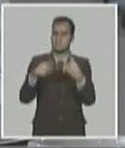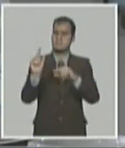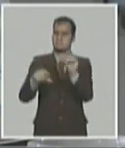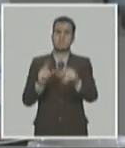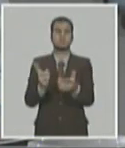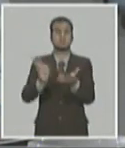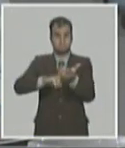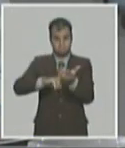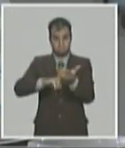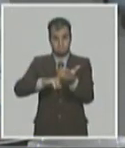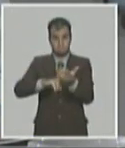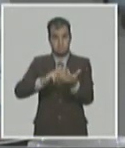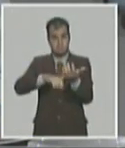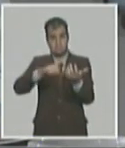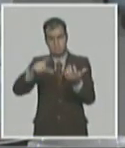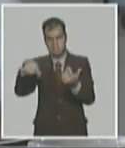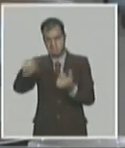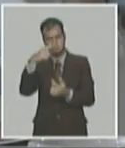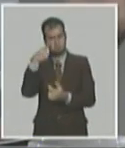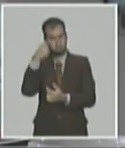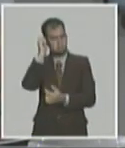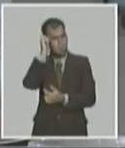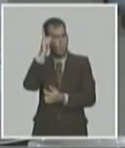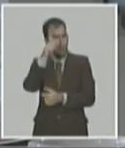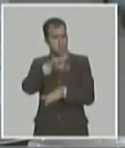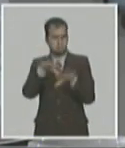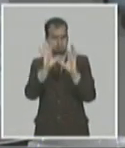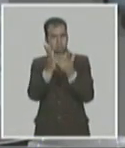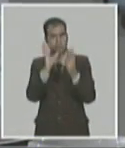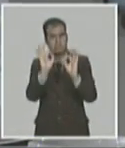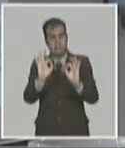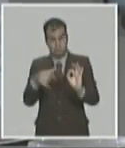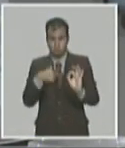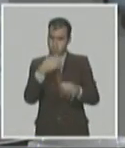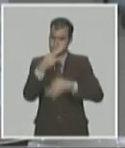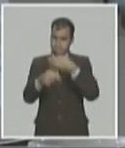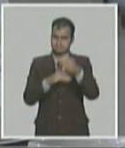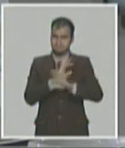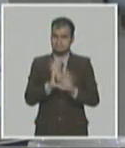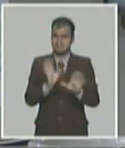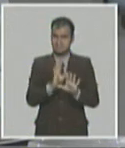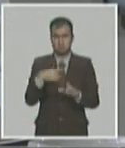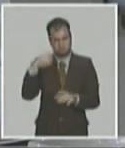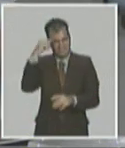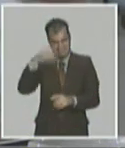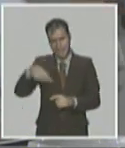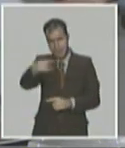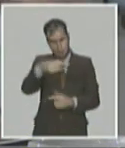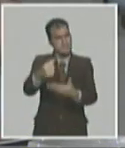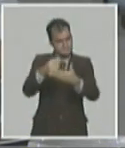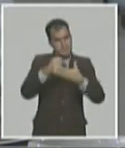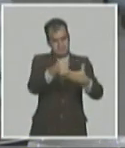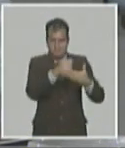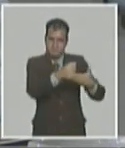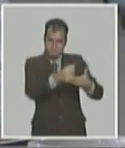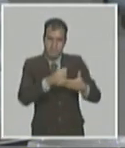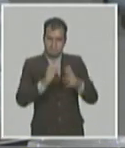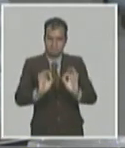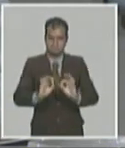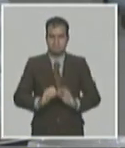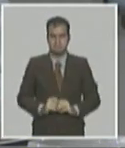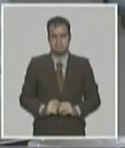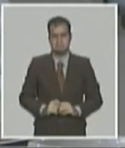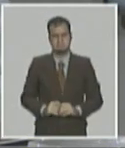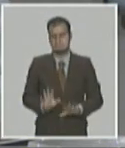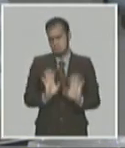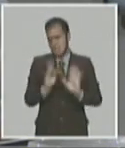una experiencia en todos estos campos que yo estoy convencido que van a aportar. Solo comentarte